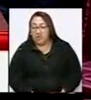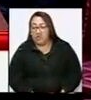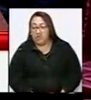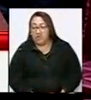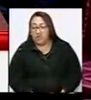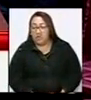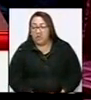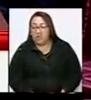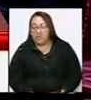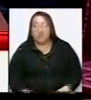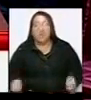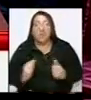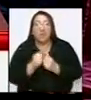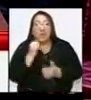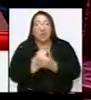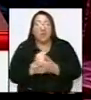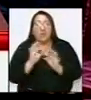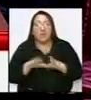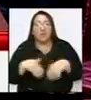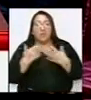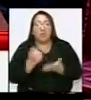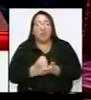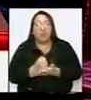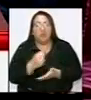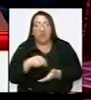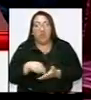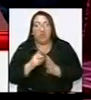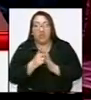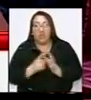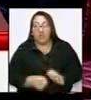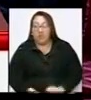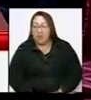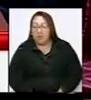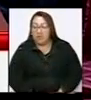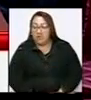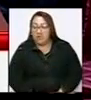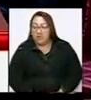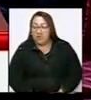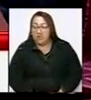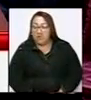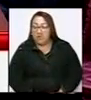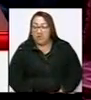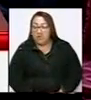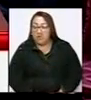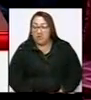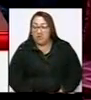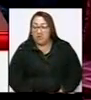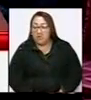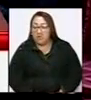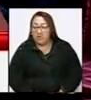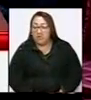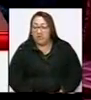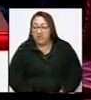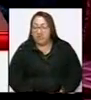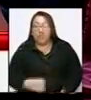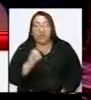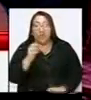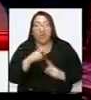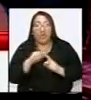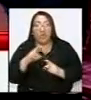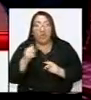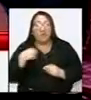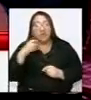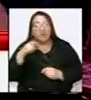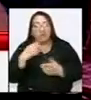cargo a redacción podamos aprobar este dictamen, porque también es cierto que la Contraloría necesita